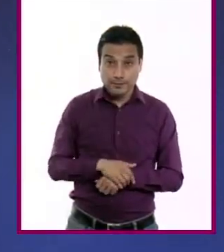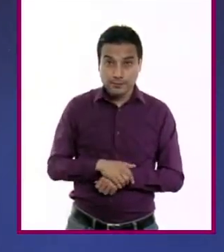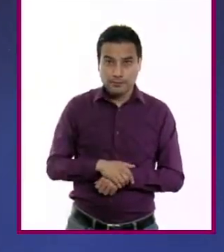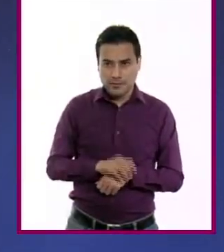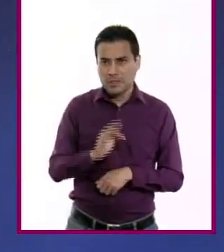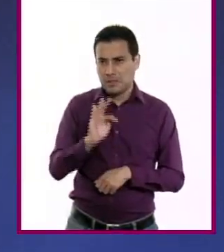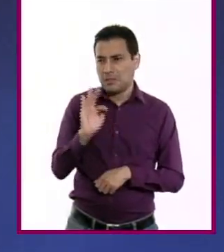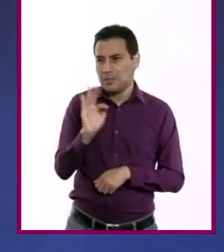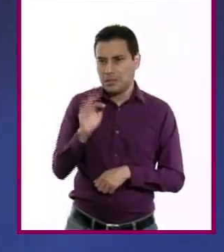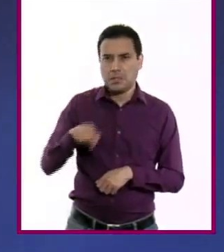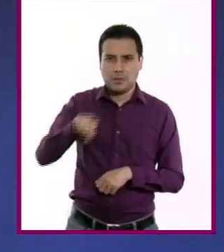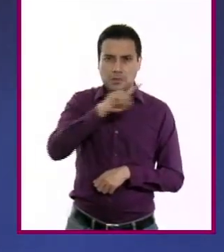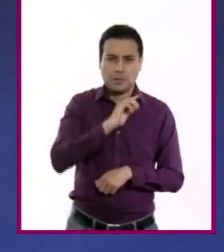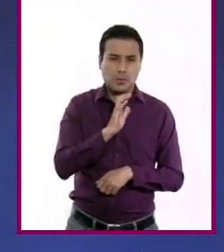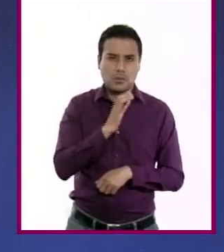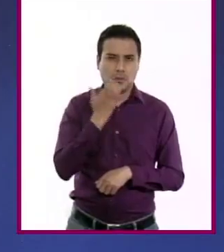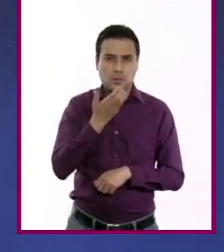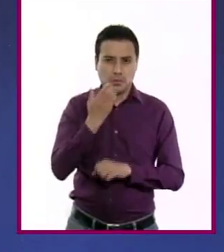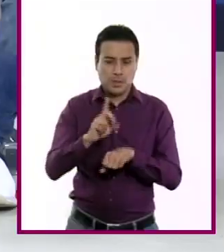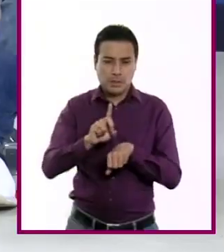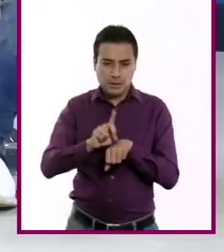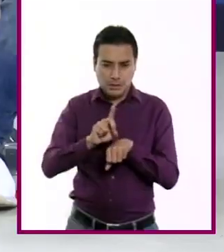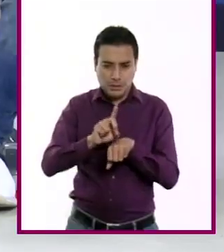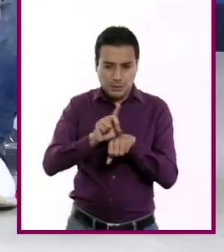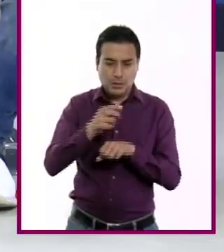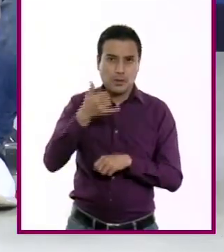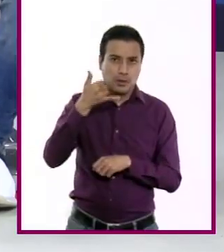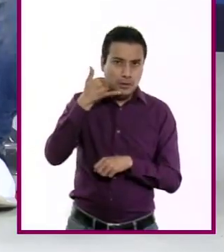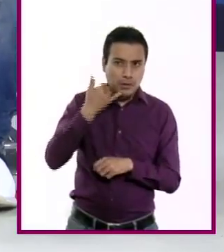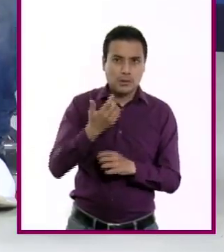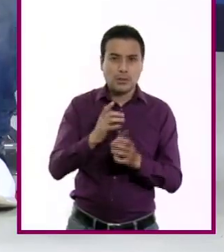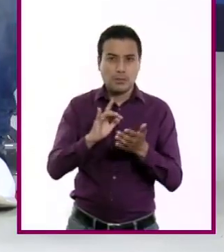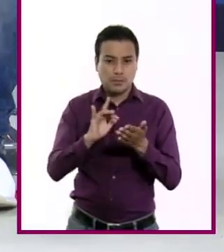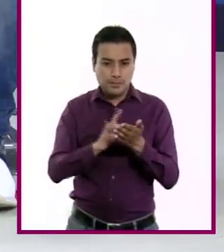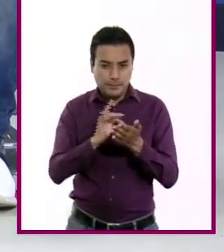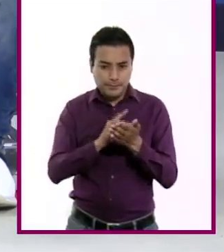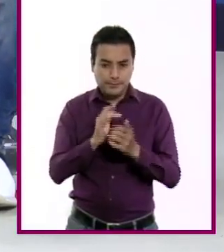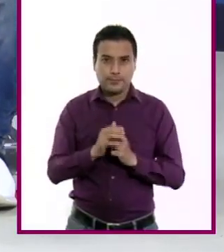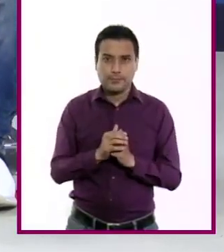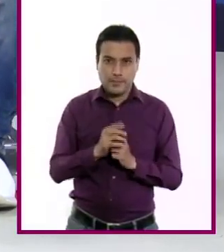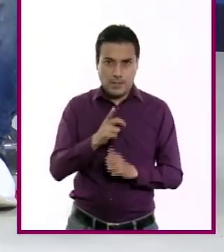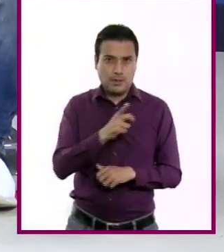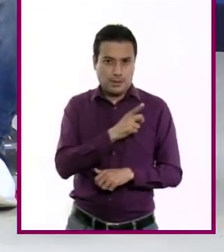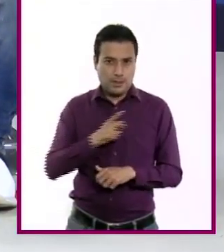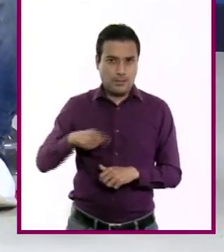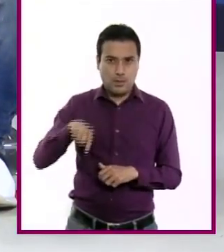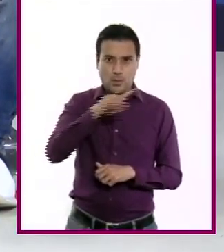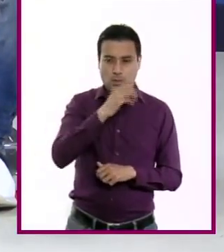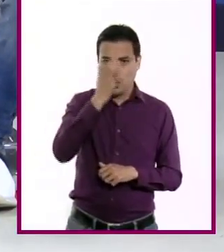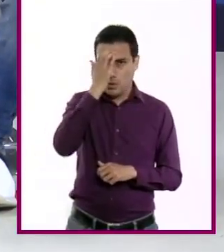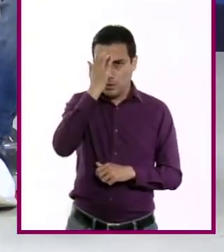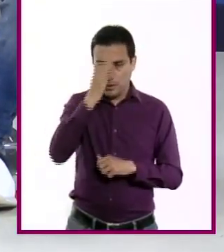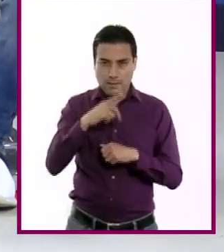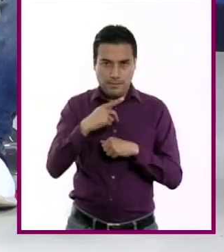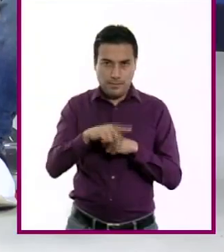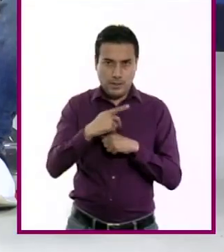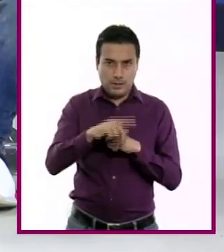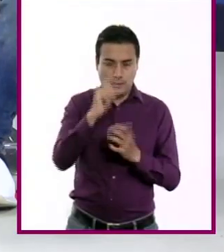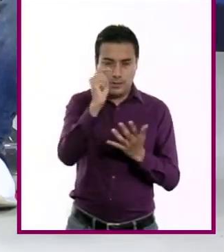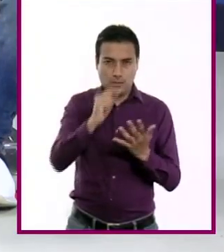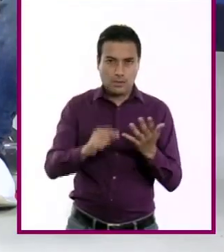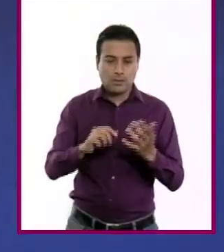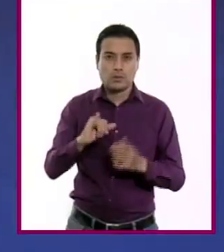dispositivos conectados a la red e incluso con el Internet de las cosas, es necesario primero conocer las amenazas informáticas que podemos enfrentar, ¿no lo